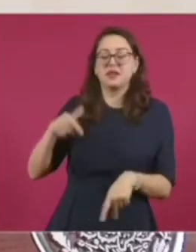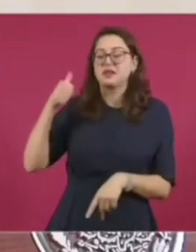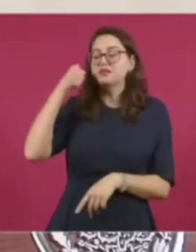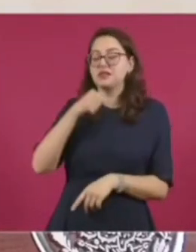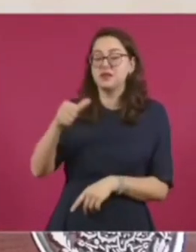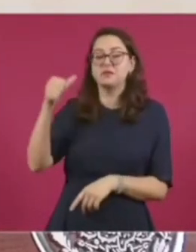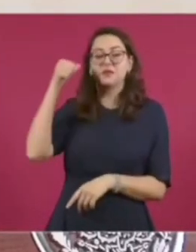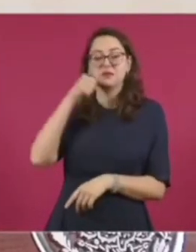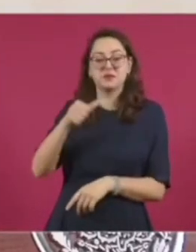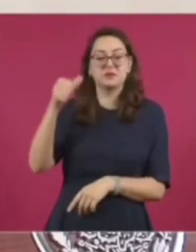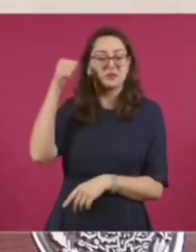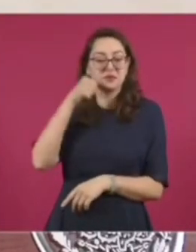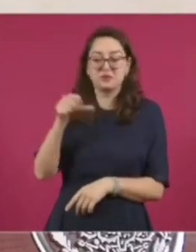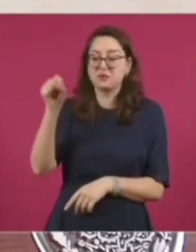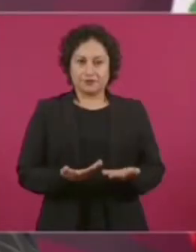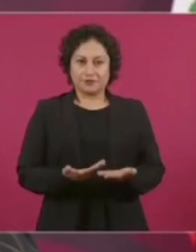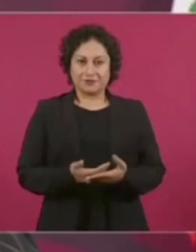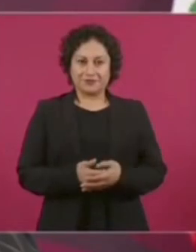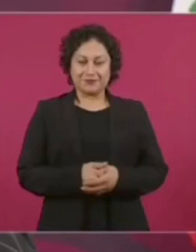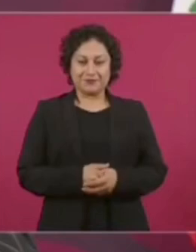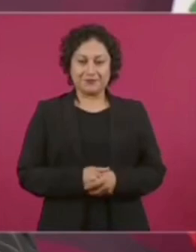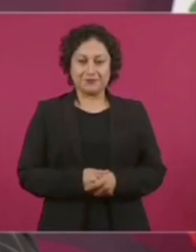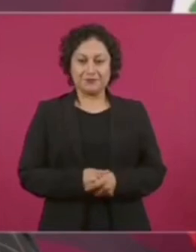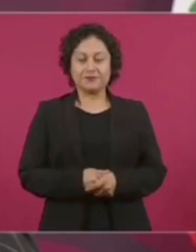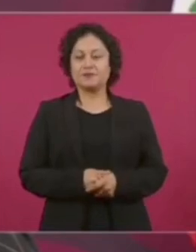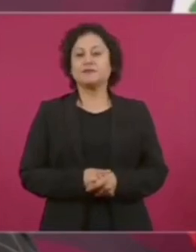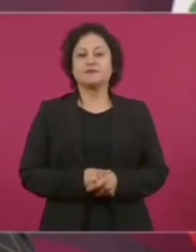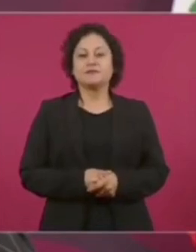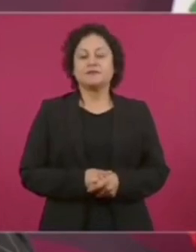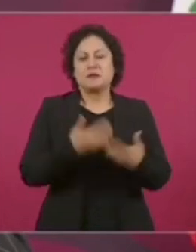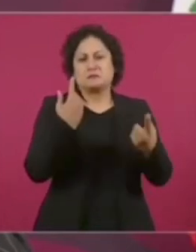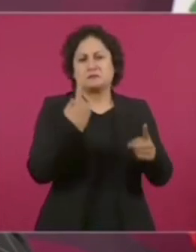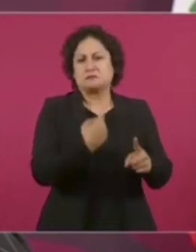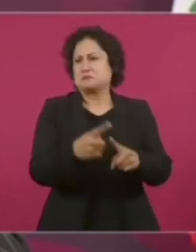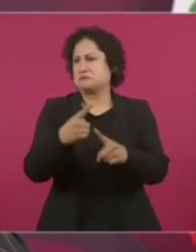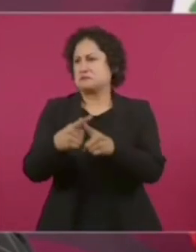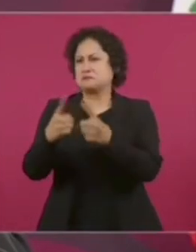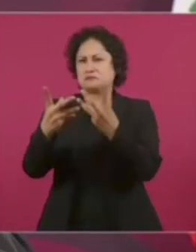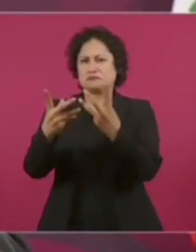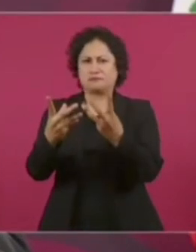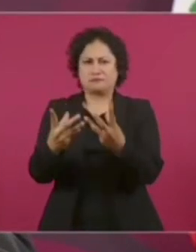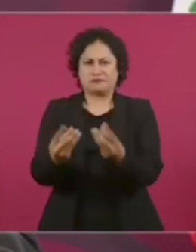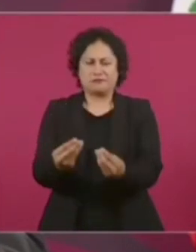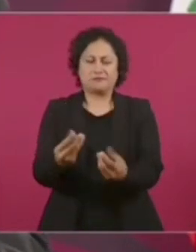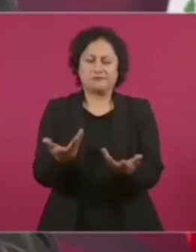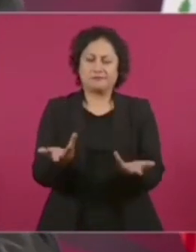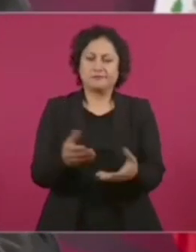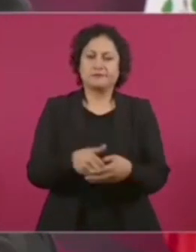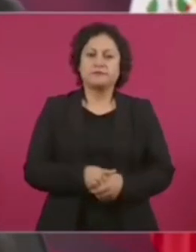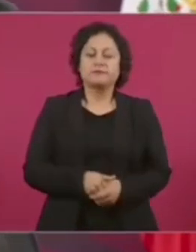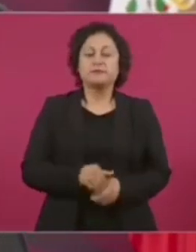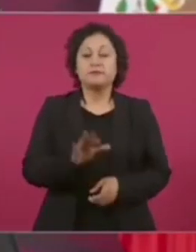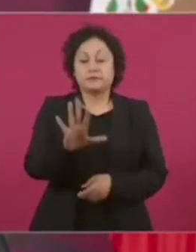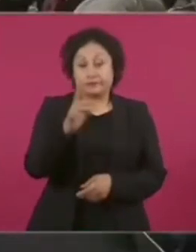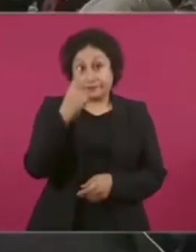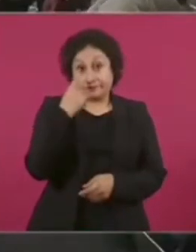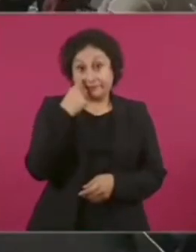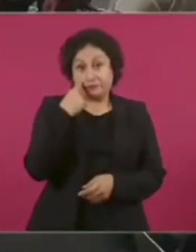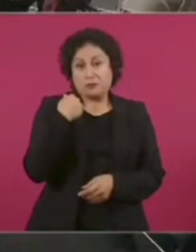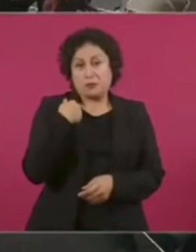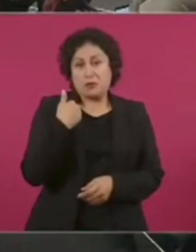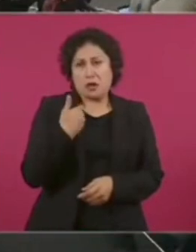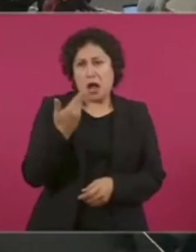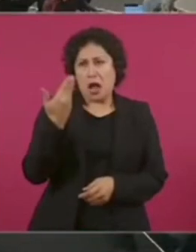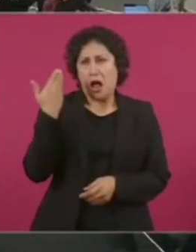Krause, Aguilar Camín. Y muchos. A mí me han invitado durante algunos